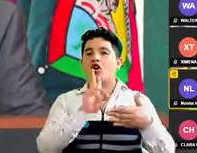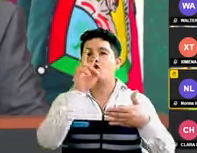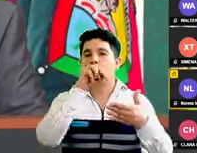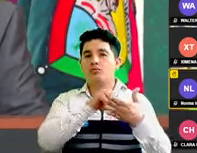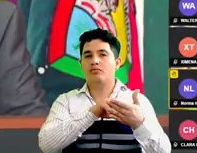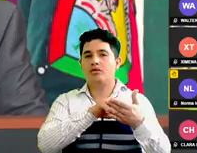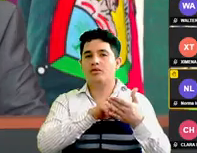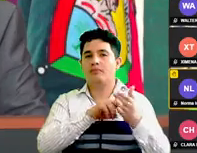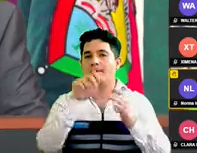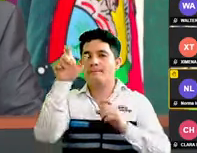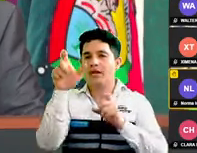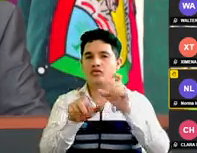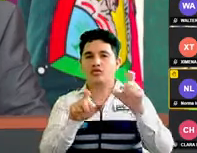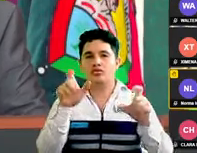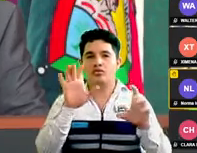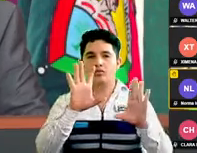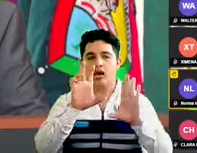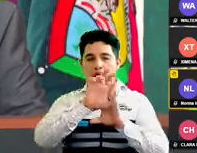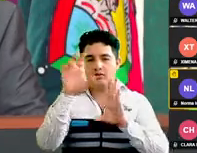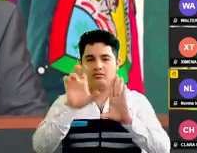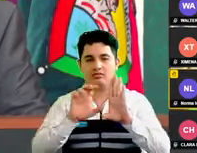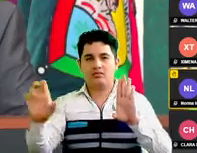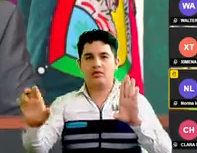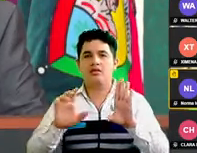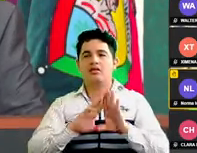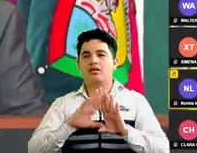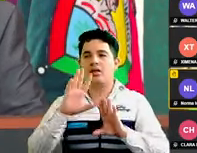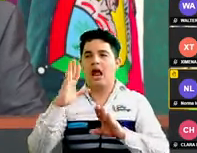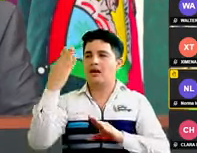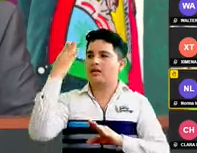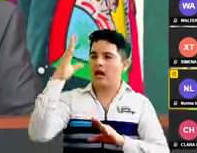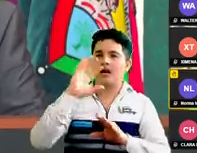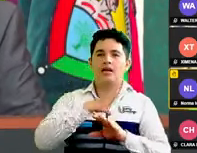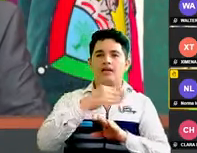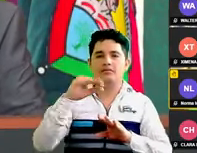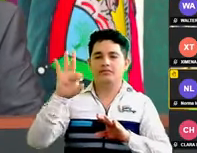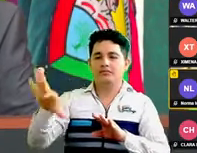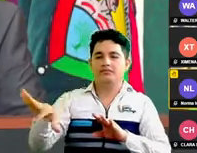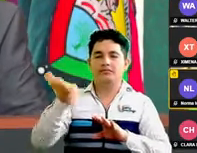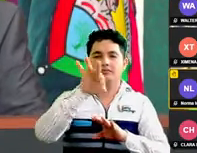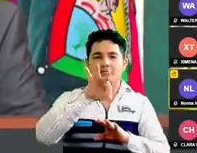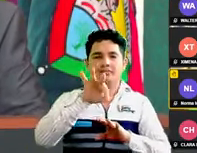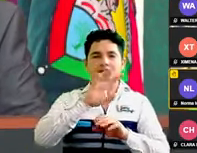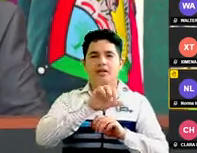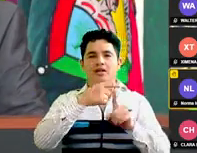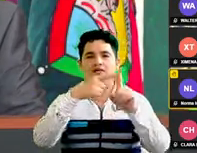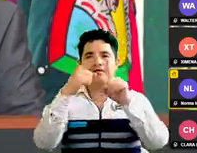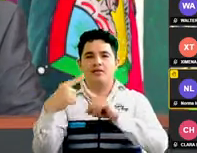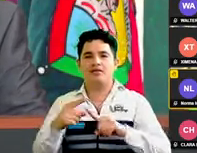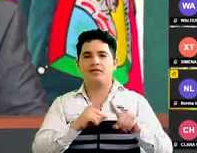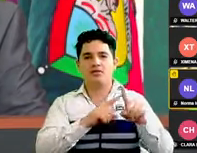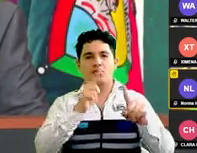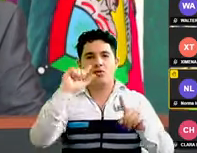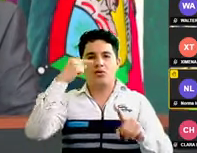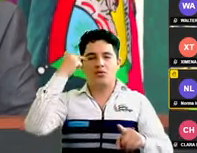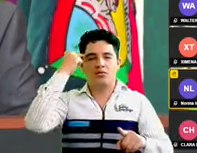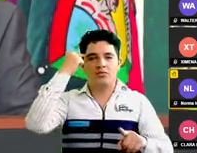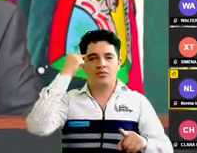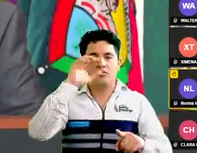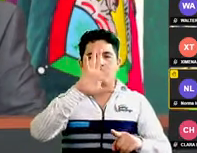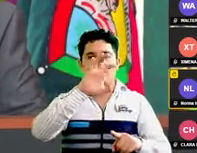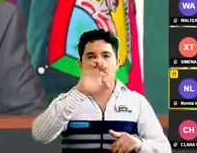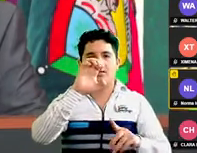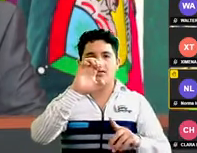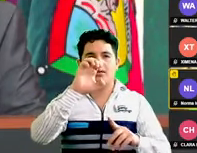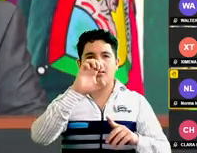personas conectadas entre alcaldes y delegados de los diferentes gobiernos que van a iniciar el 15 de